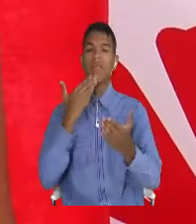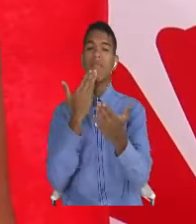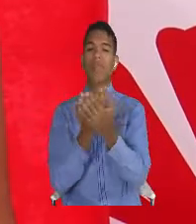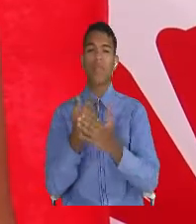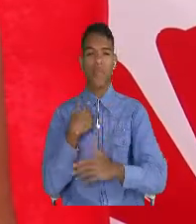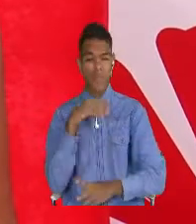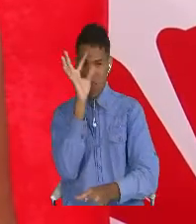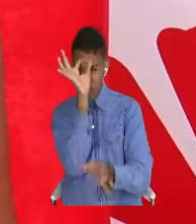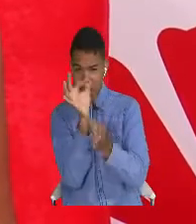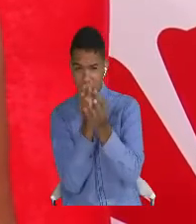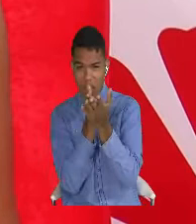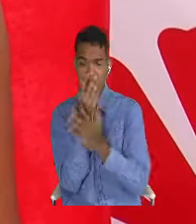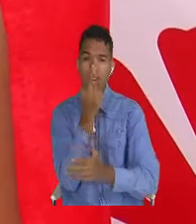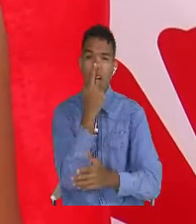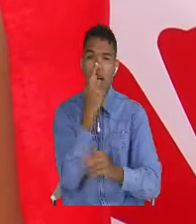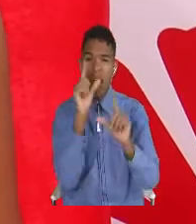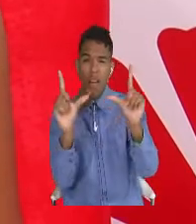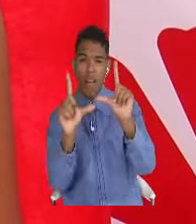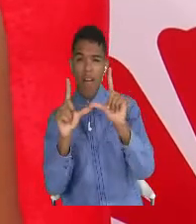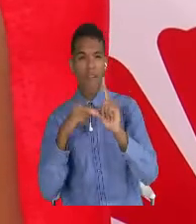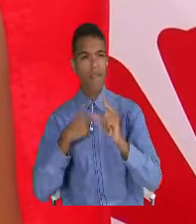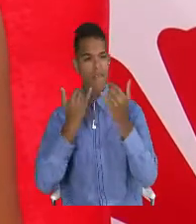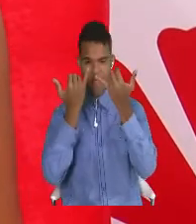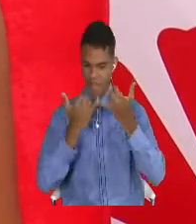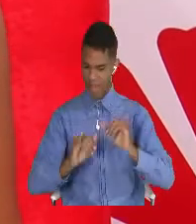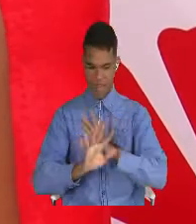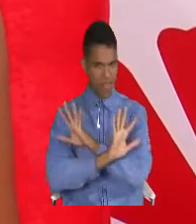con nosotros en casa. Esto fue todo por hoy